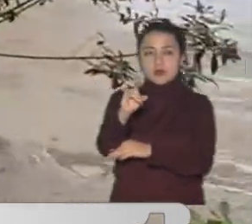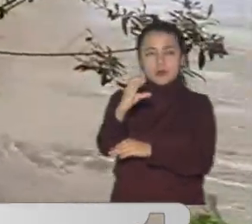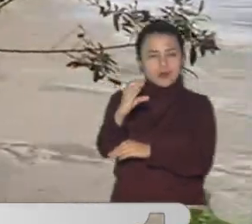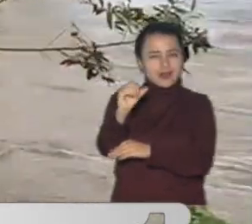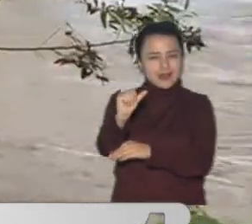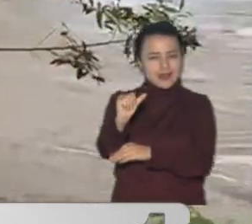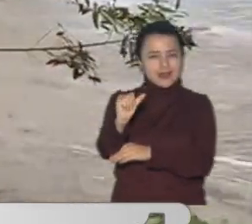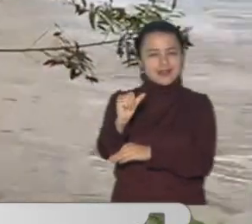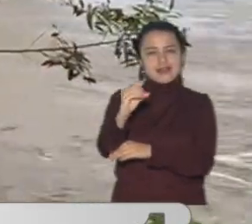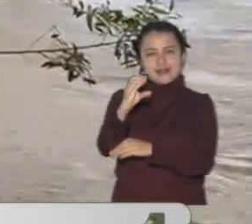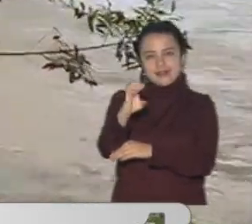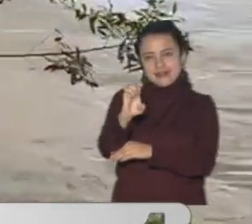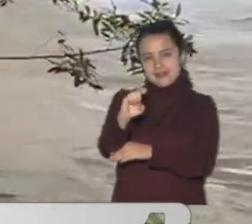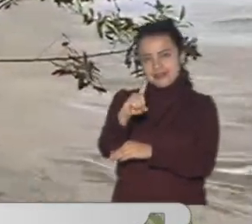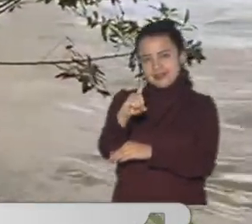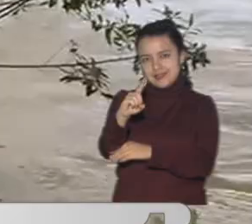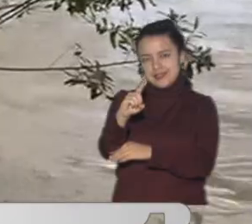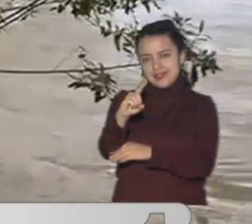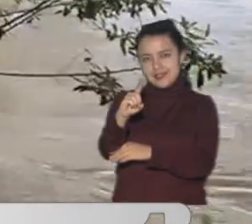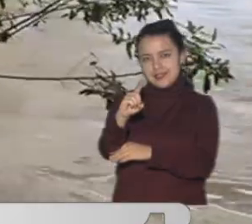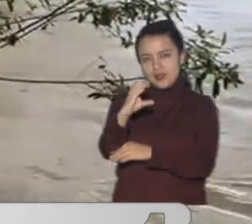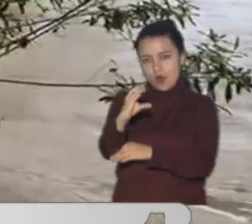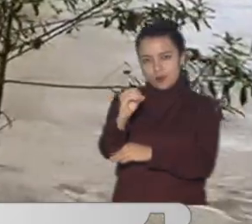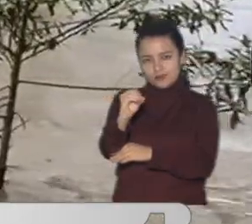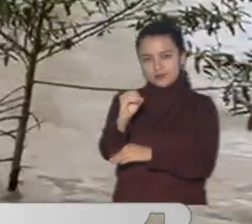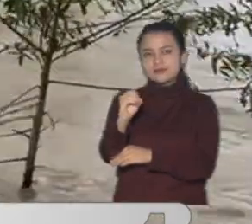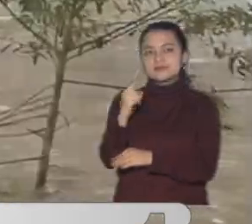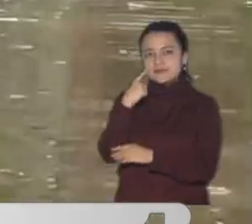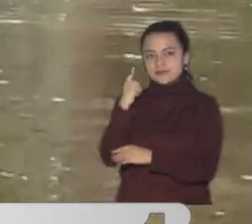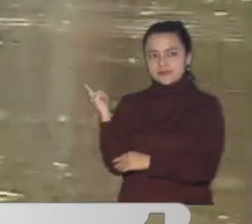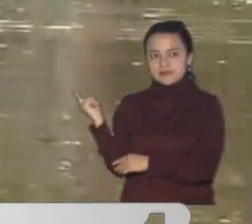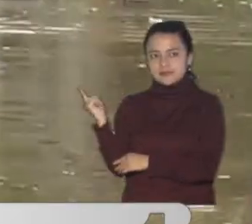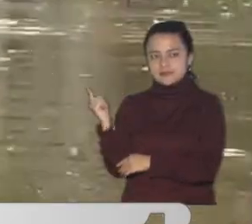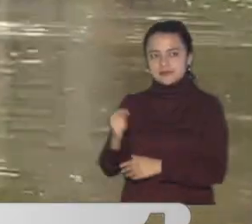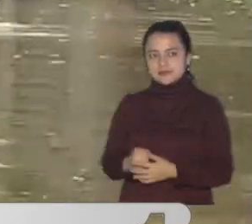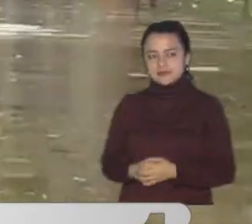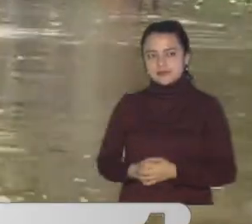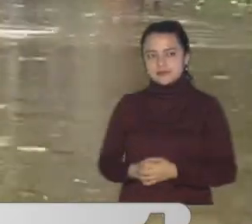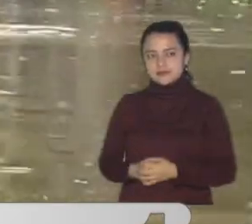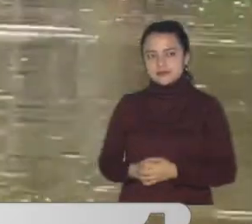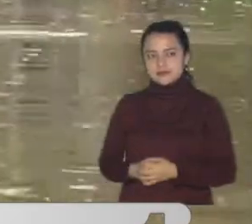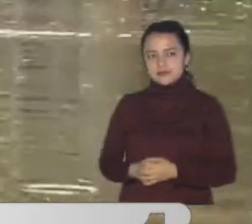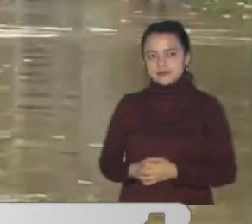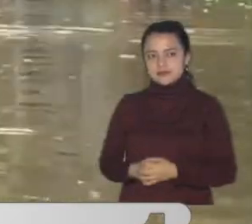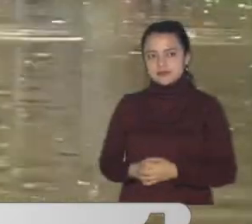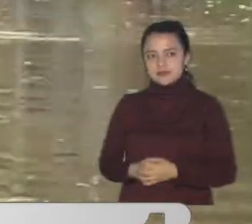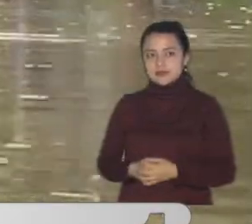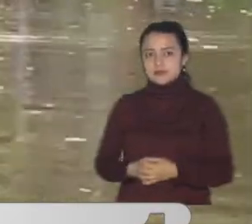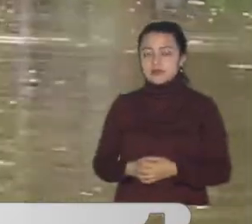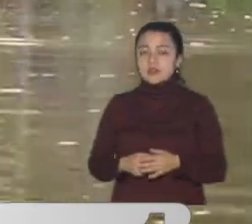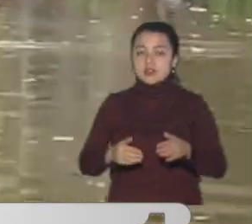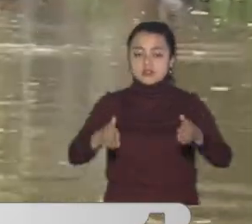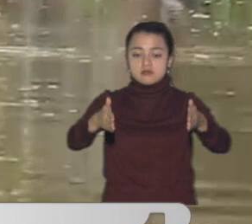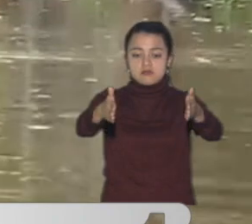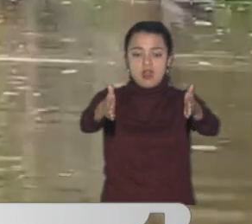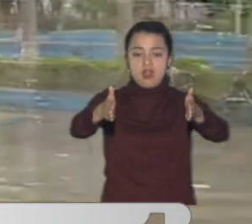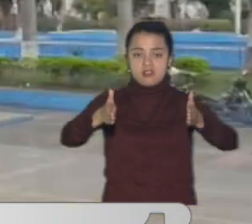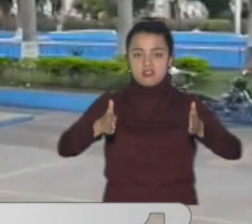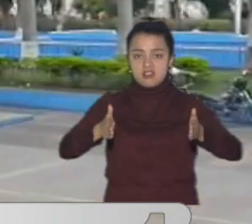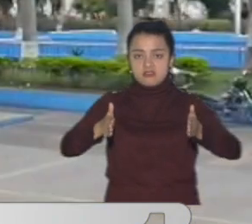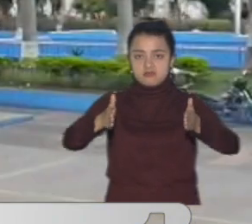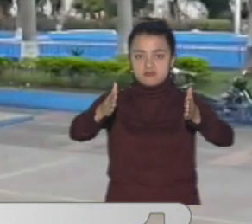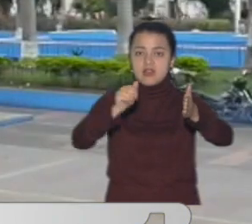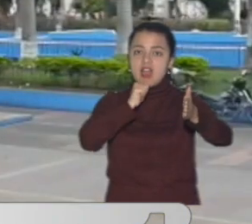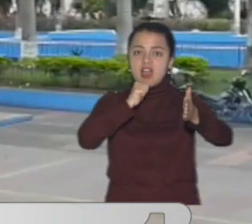tras la ruptura de al menos 30 metros del jarillón en zona del río Fraile. Se nos presentó una ruptura al jarillón en la margen izquierda del río